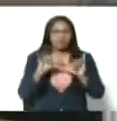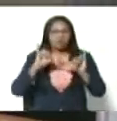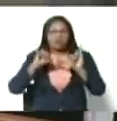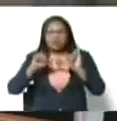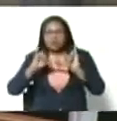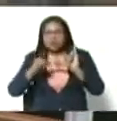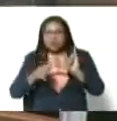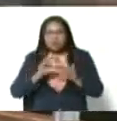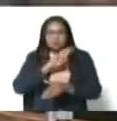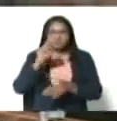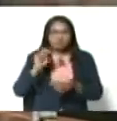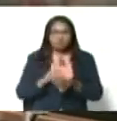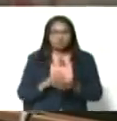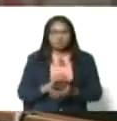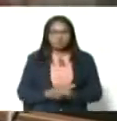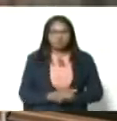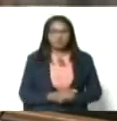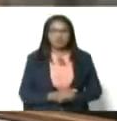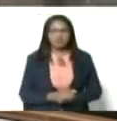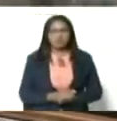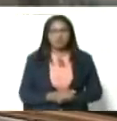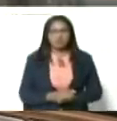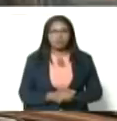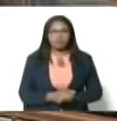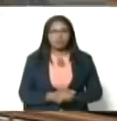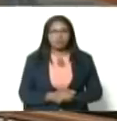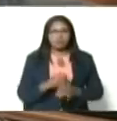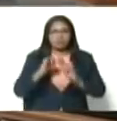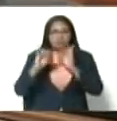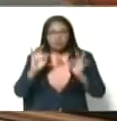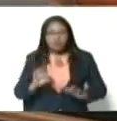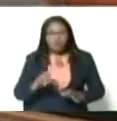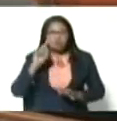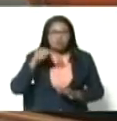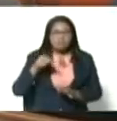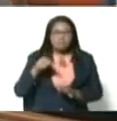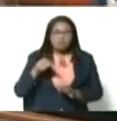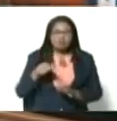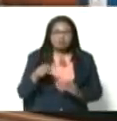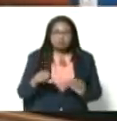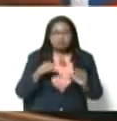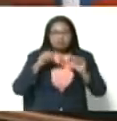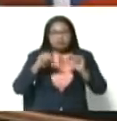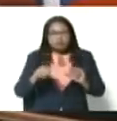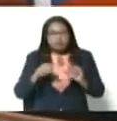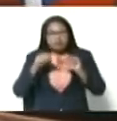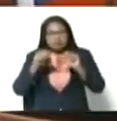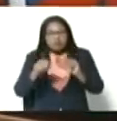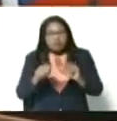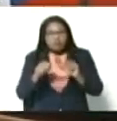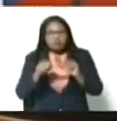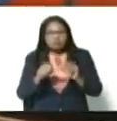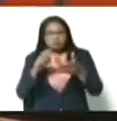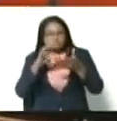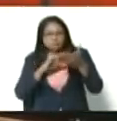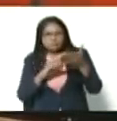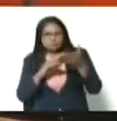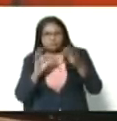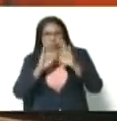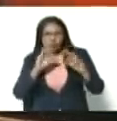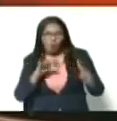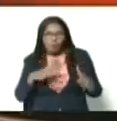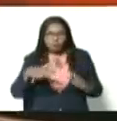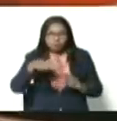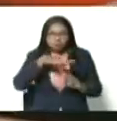Nacional. Nosotros nos sentimos muy orgullosos de que seguimos con este ecosistema